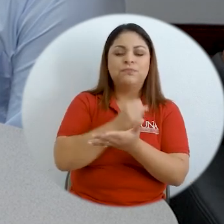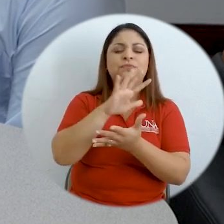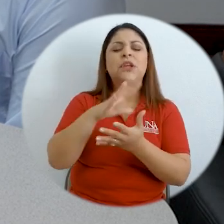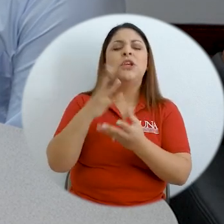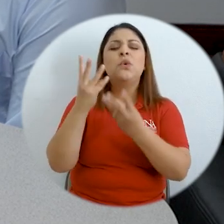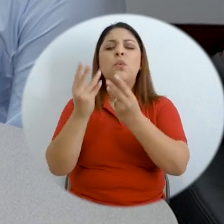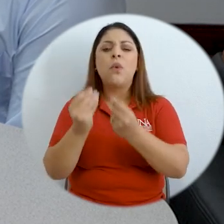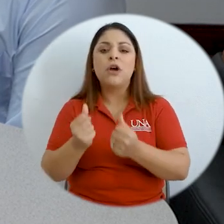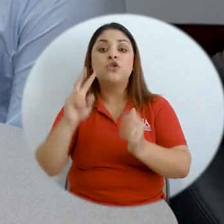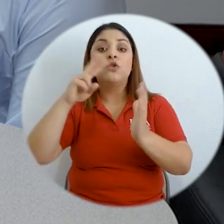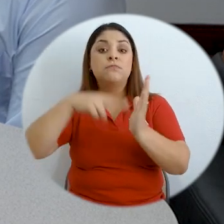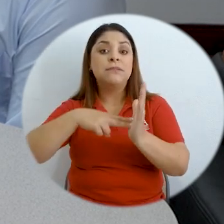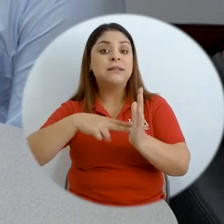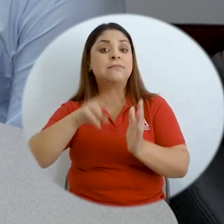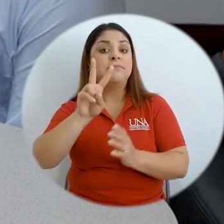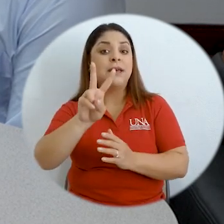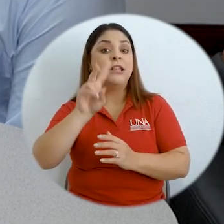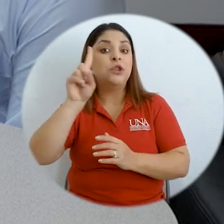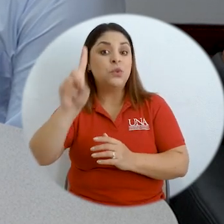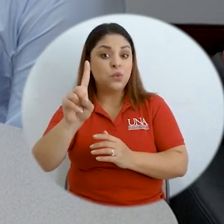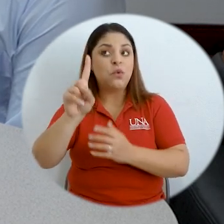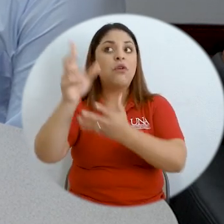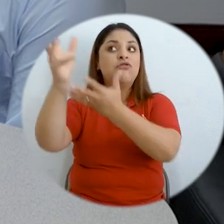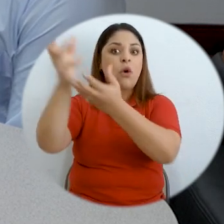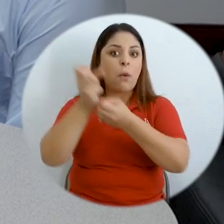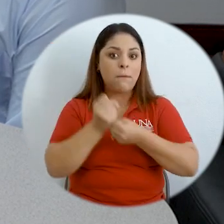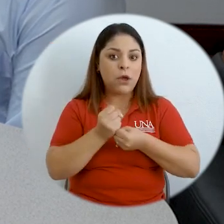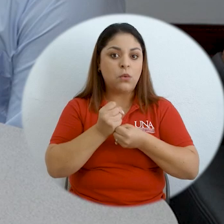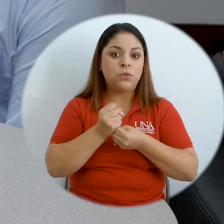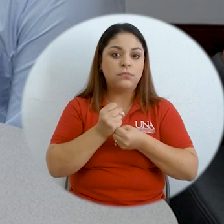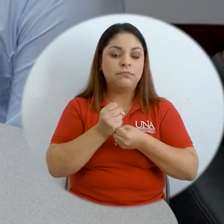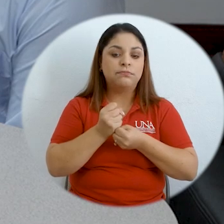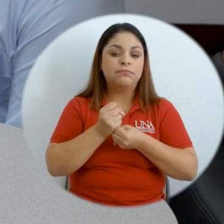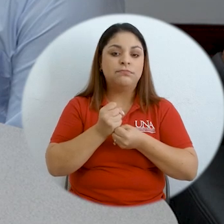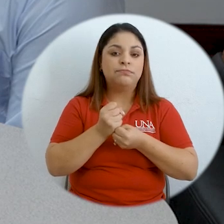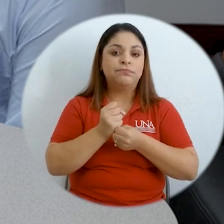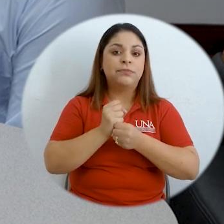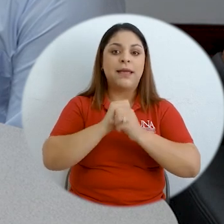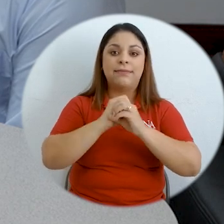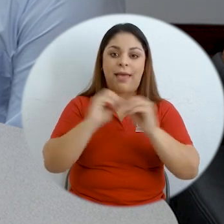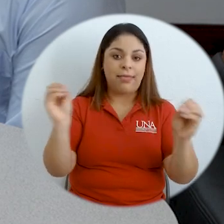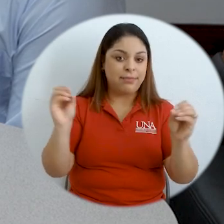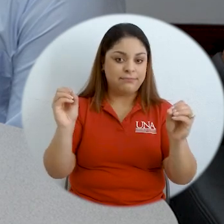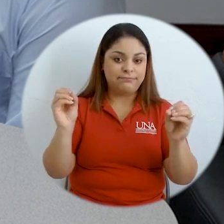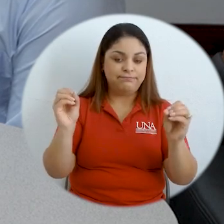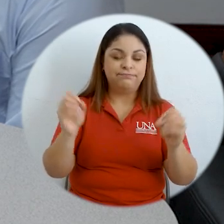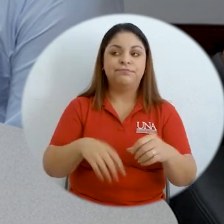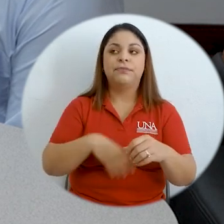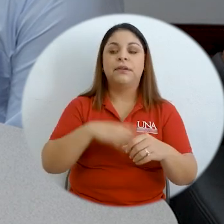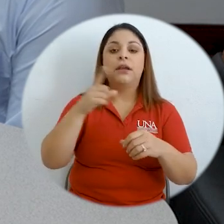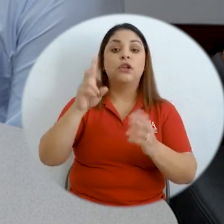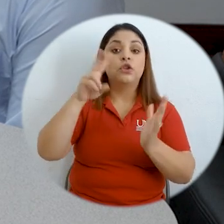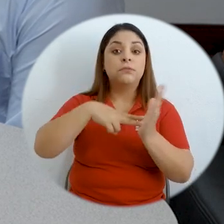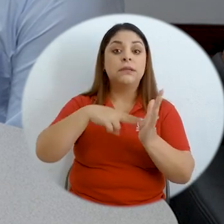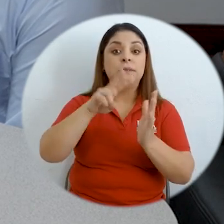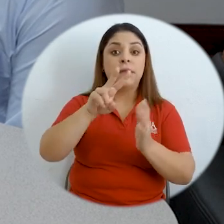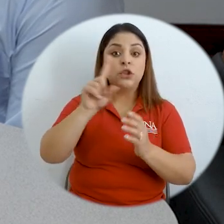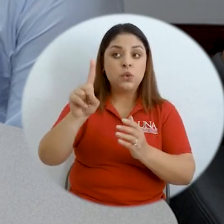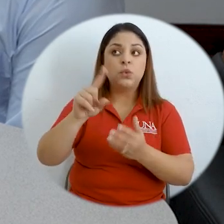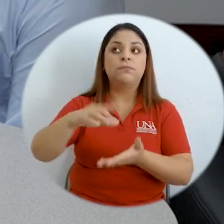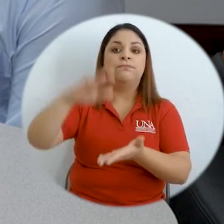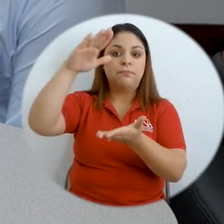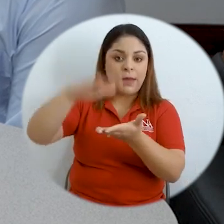o cuánto recuperamos en el 2021? 20, nada. Más bien, menos. En el